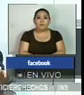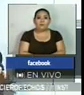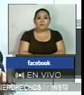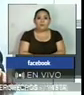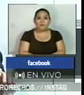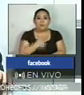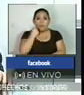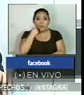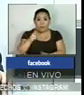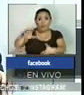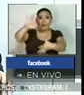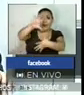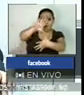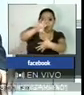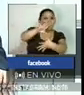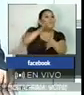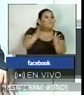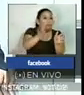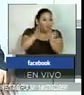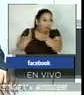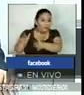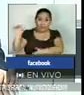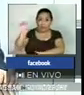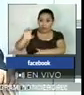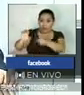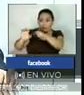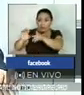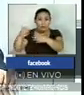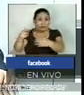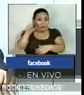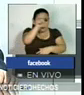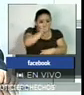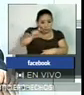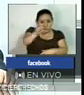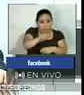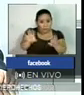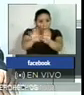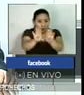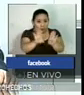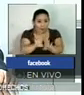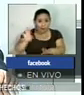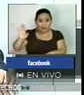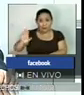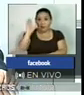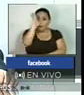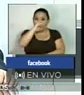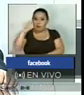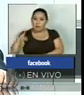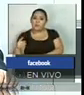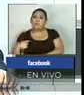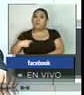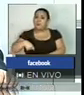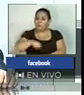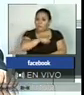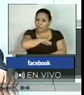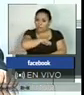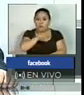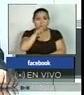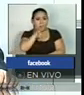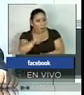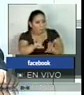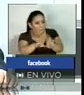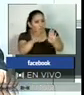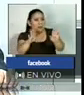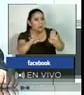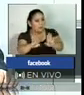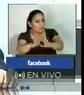Y de América saltamos a Europa. Después de semanas de cierre por el coronavirus, toda España ha relajado ya las medidas de confinamiento